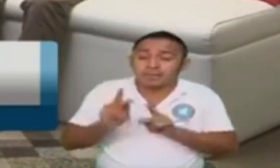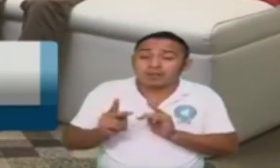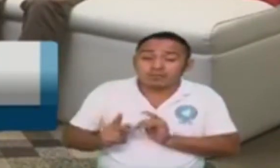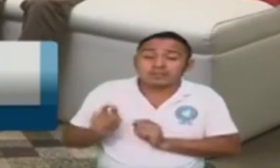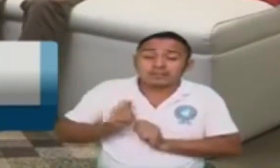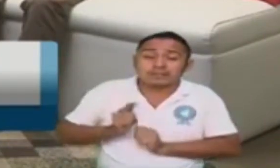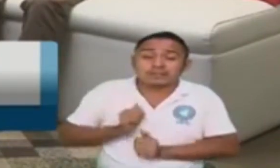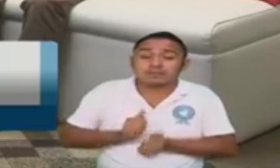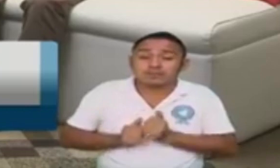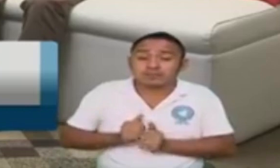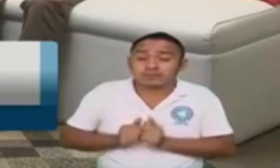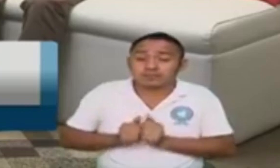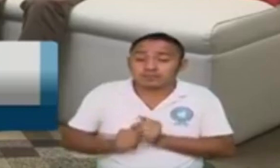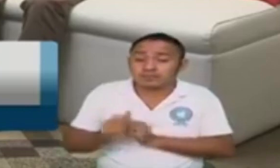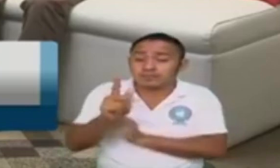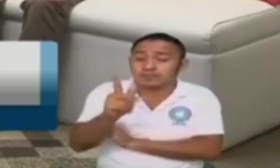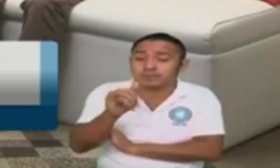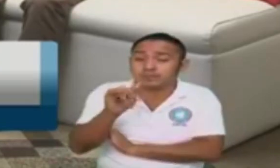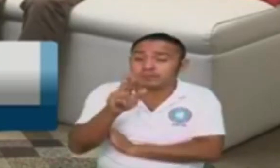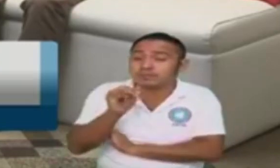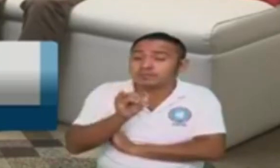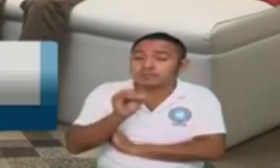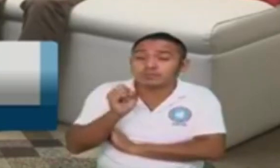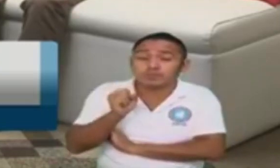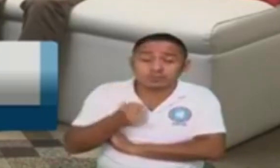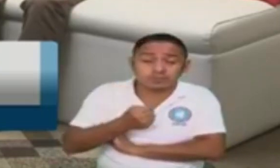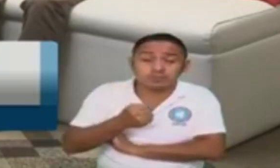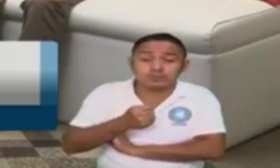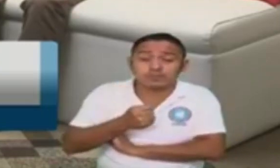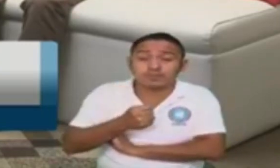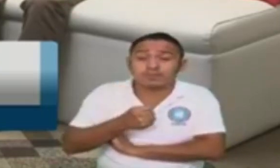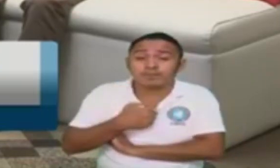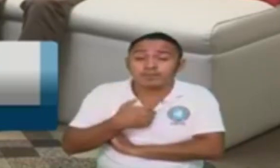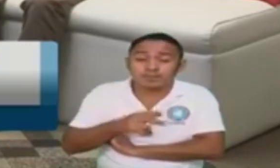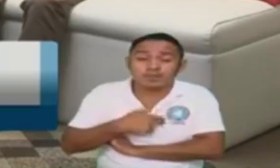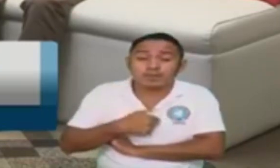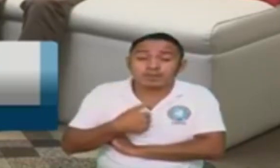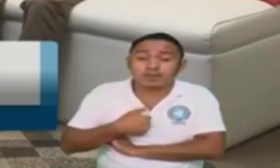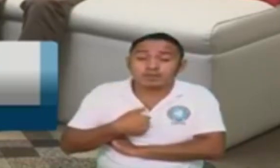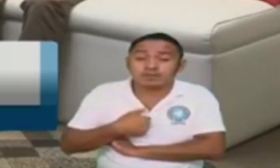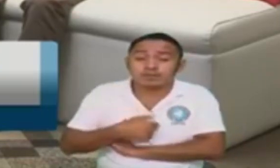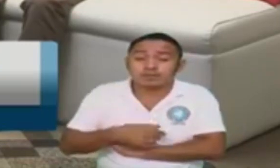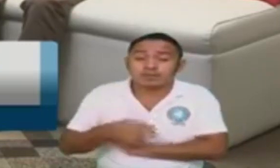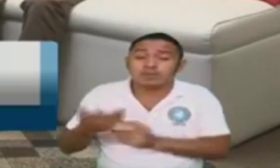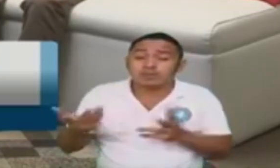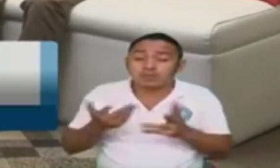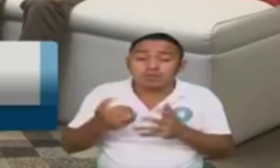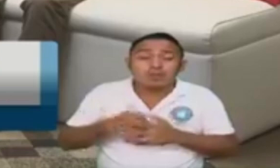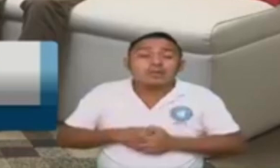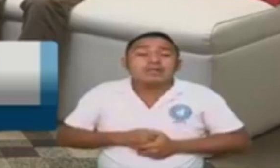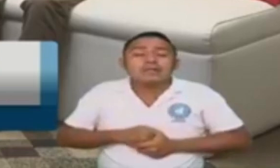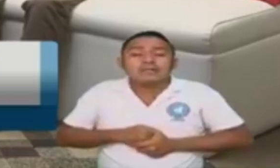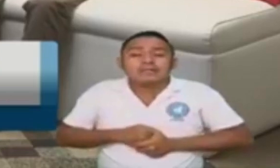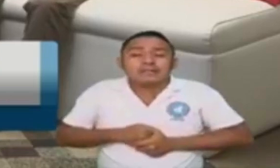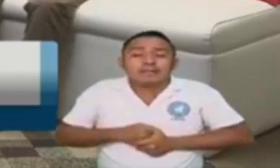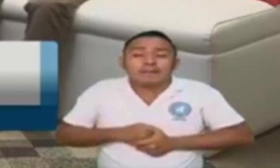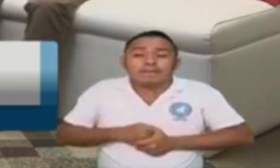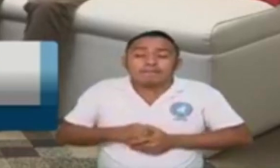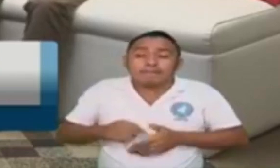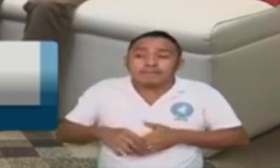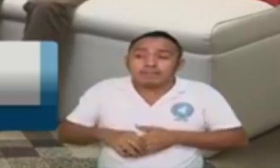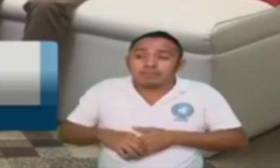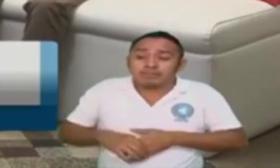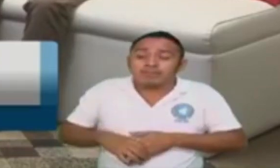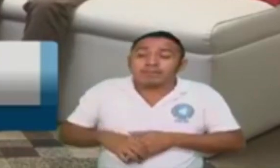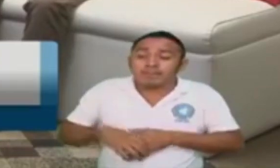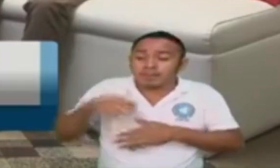hipertiroidismo y encuentran un nódulo en el tiroides, hacen ese estudio, una gammagrafía, o sea, te dan una sustancia que es un medio